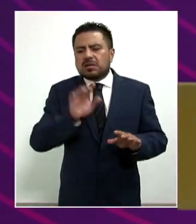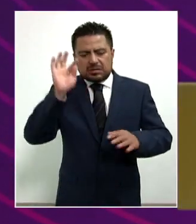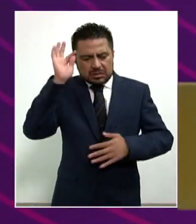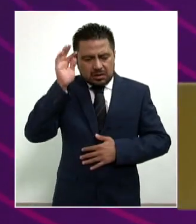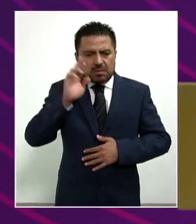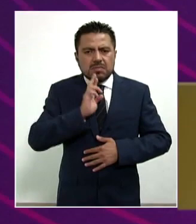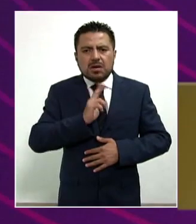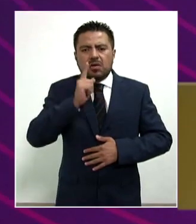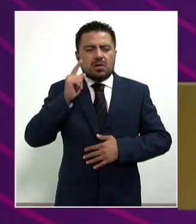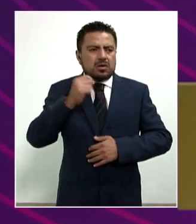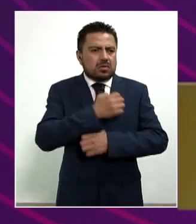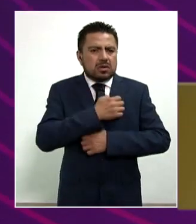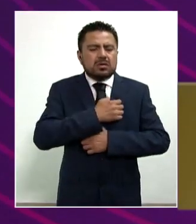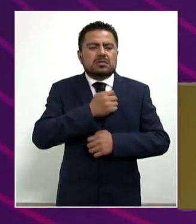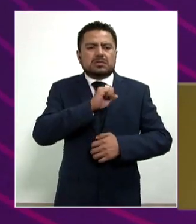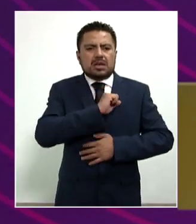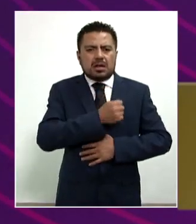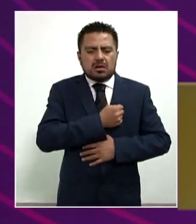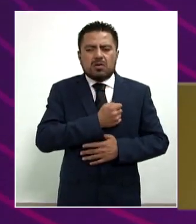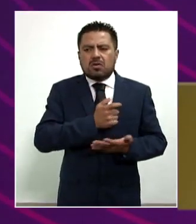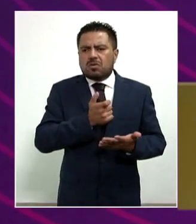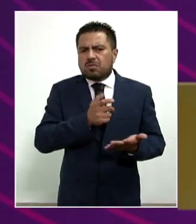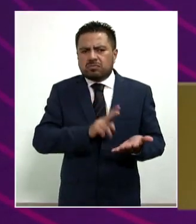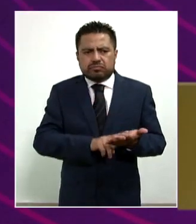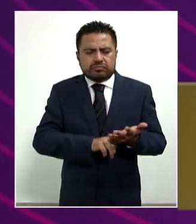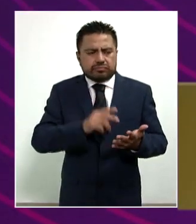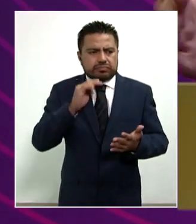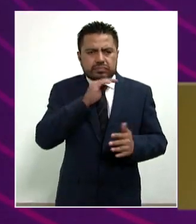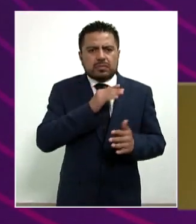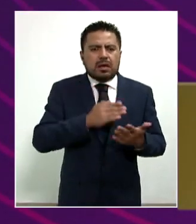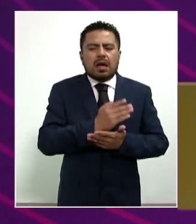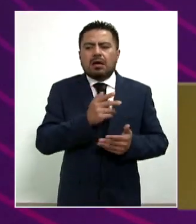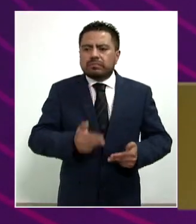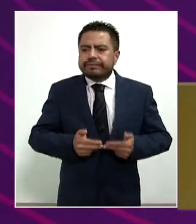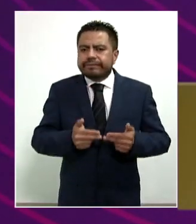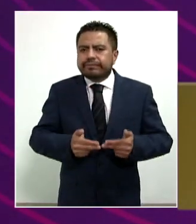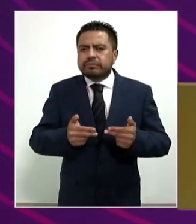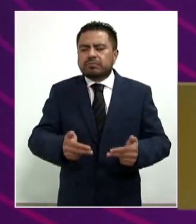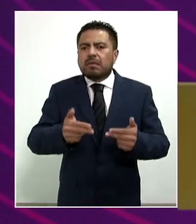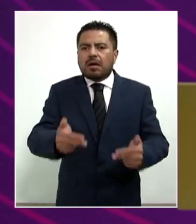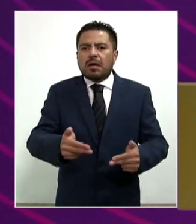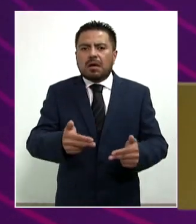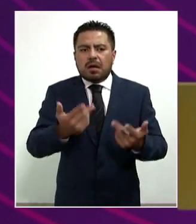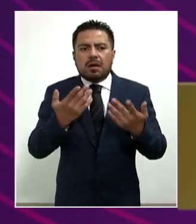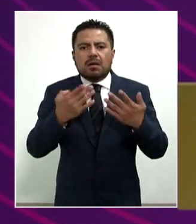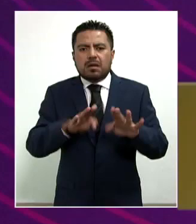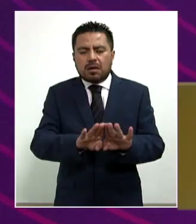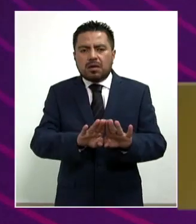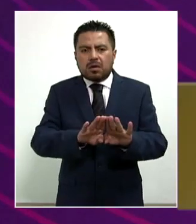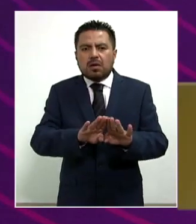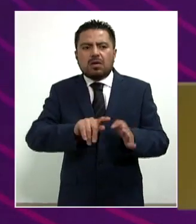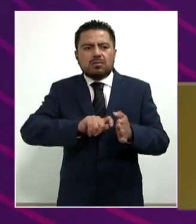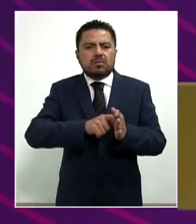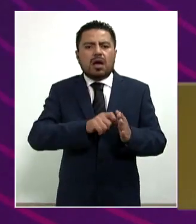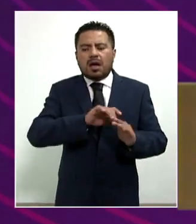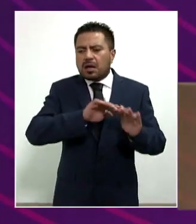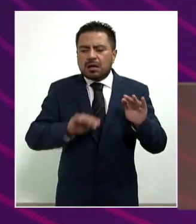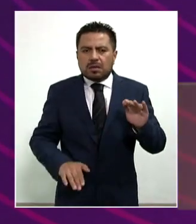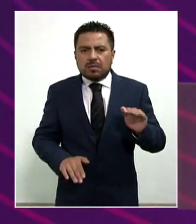Mejor educación, salud, etcétera, sin costo, y entonces se van generando, se van cerrando, digamos, las brechas de